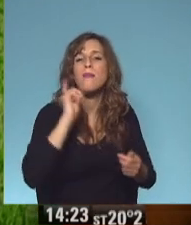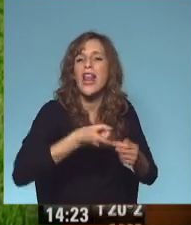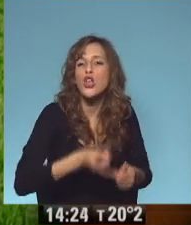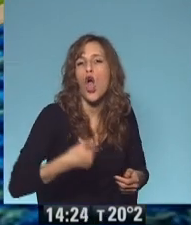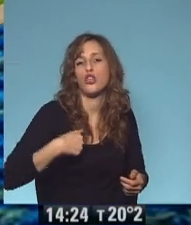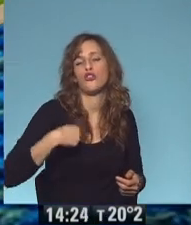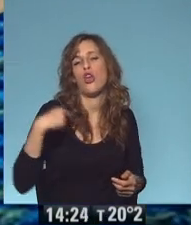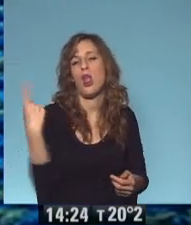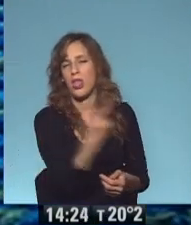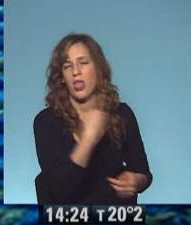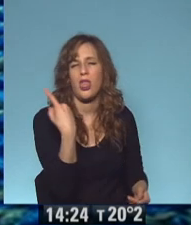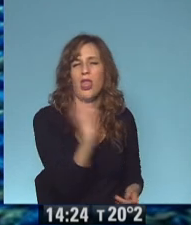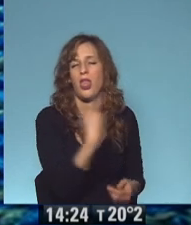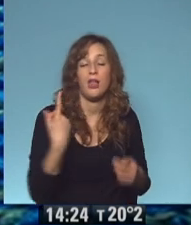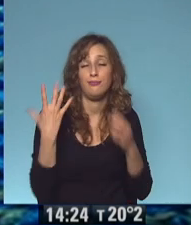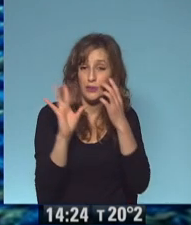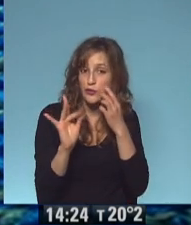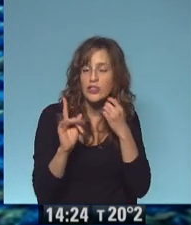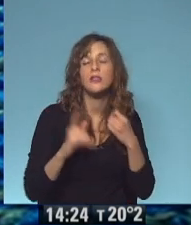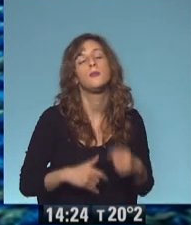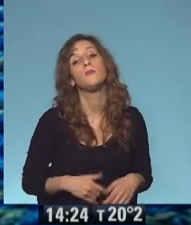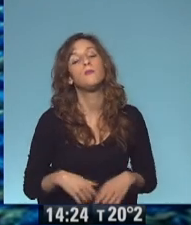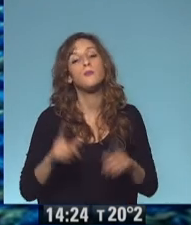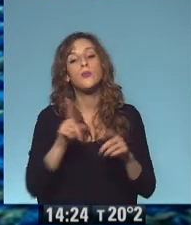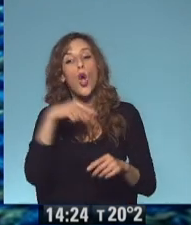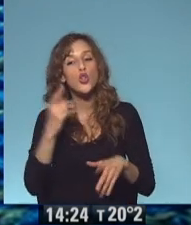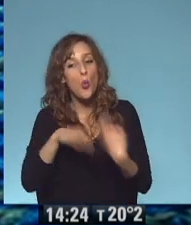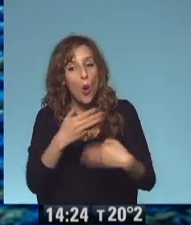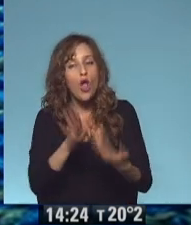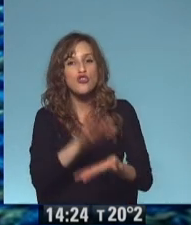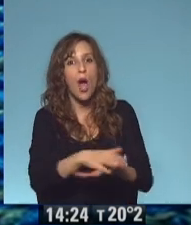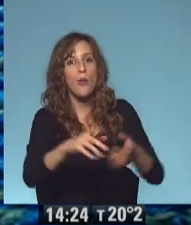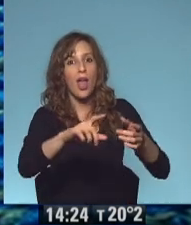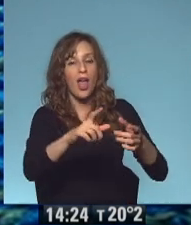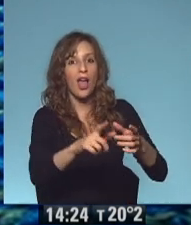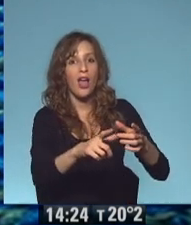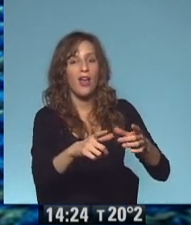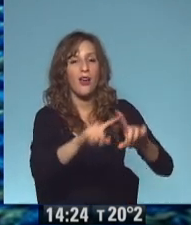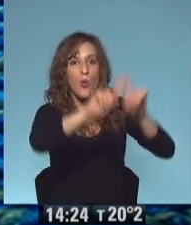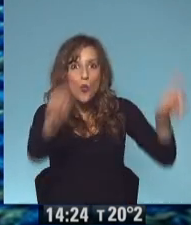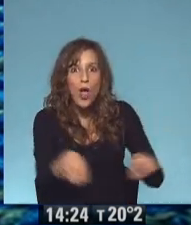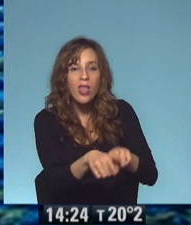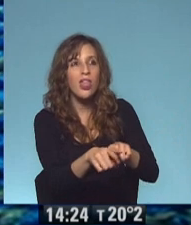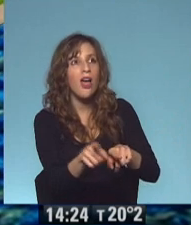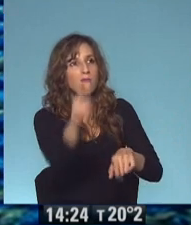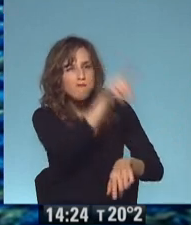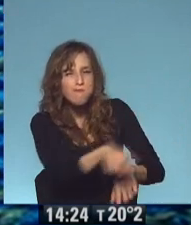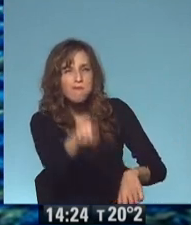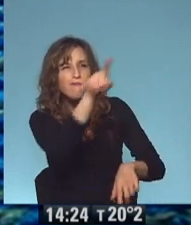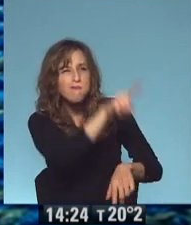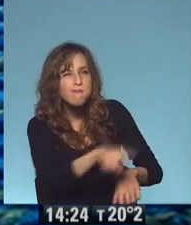parece? Sí. Y a la vuelta al mundo deberían llamarla... ¡El mundo me